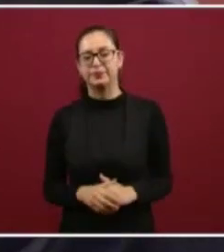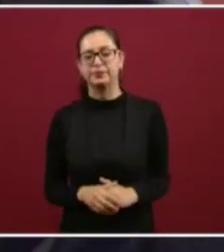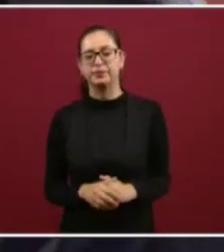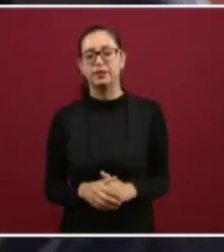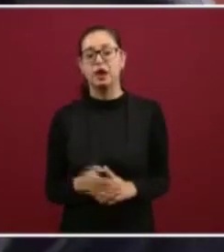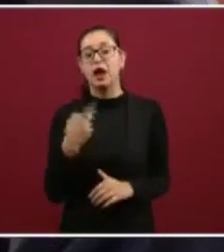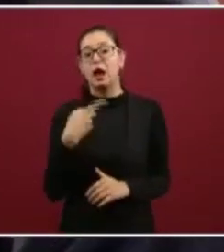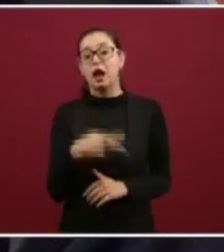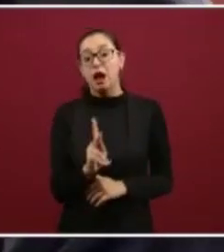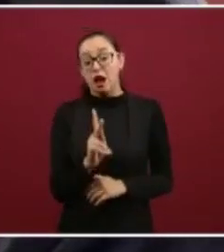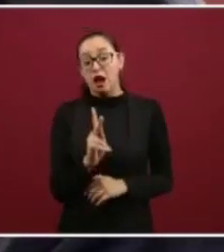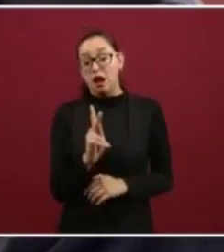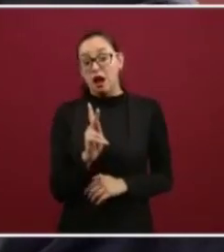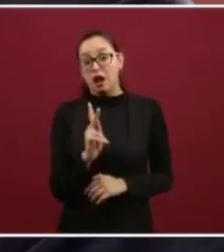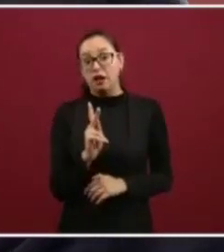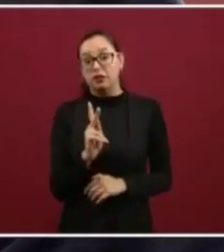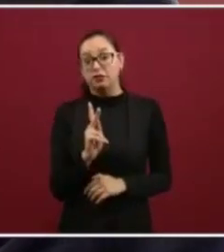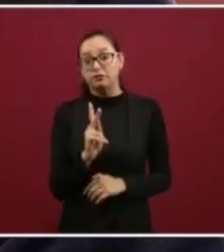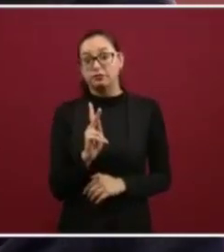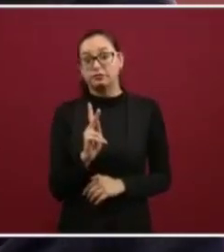Pero también